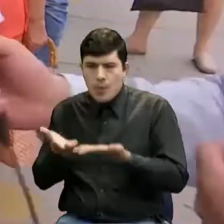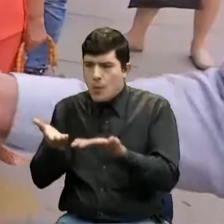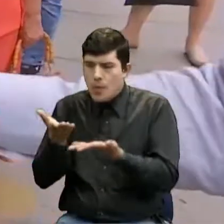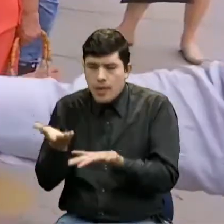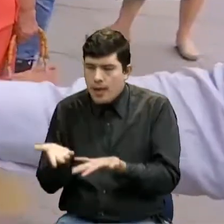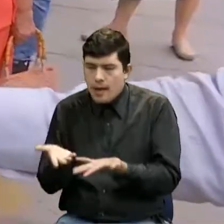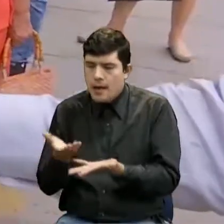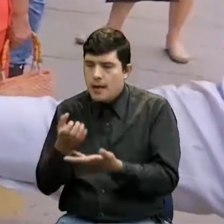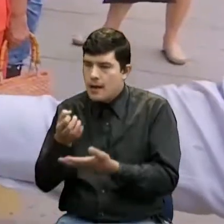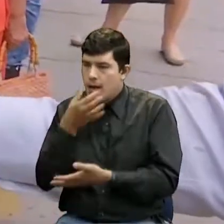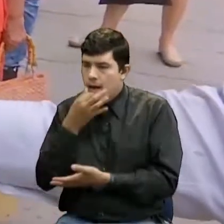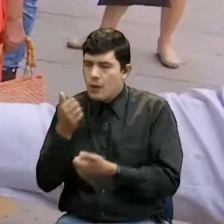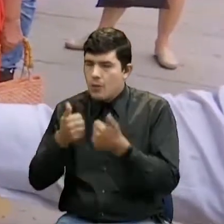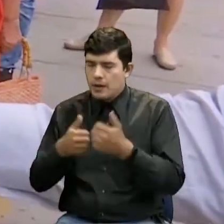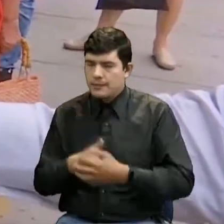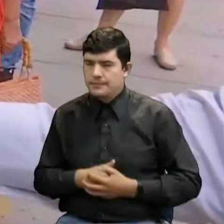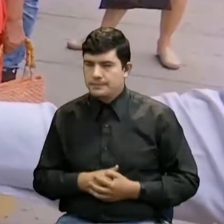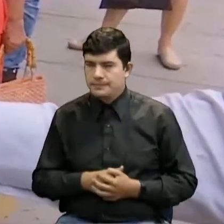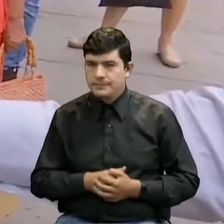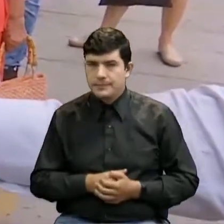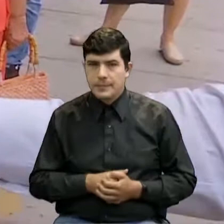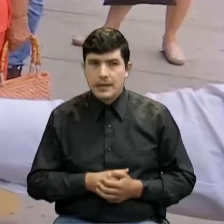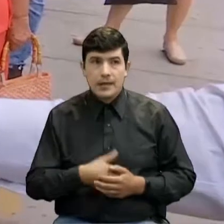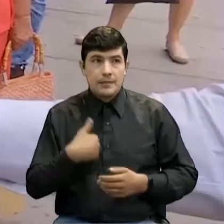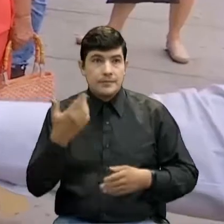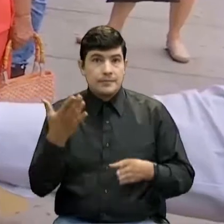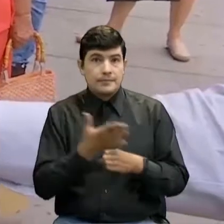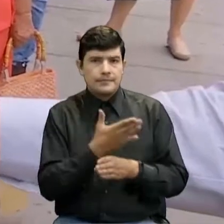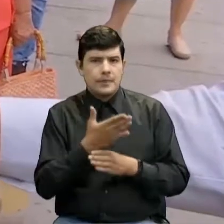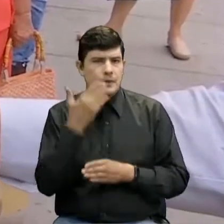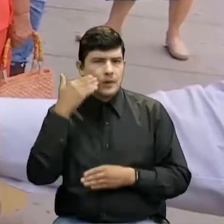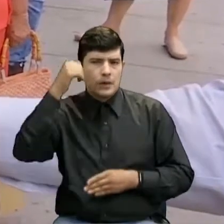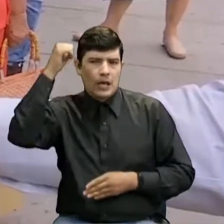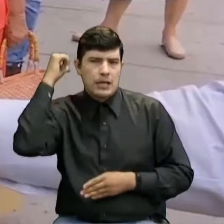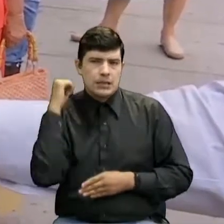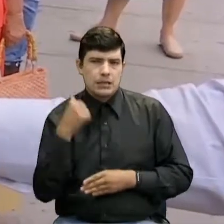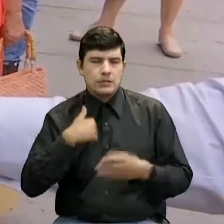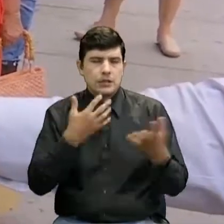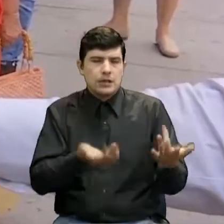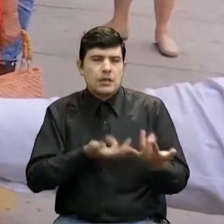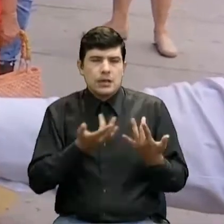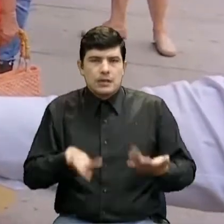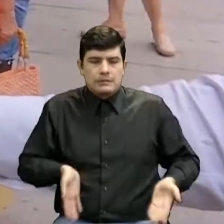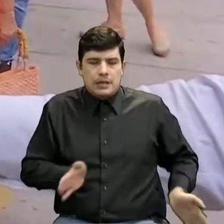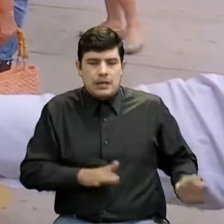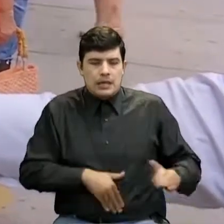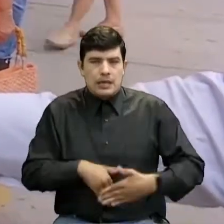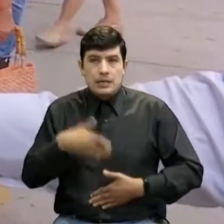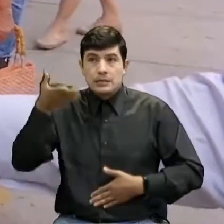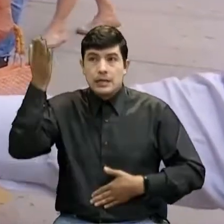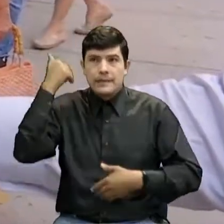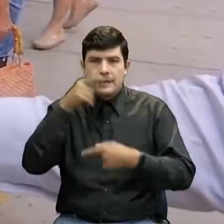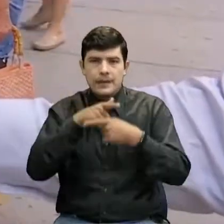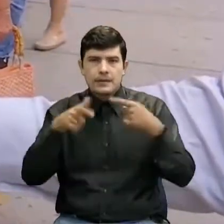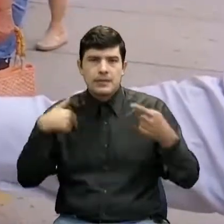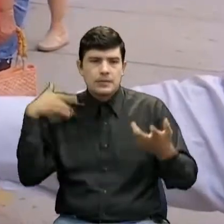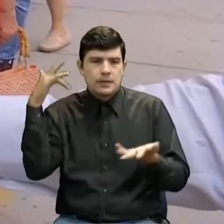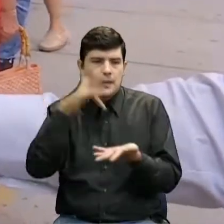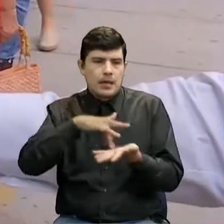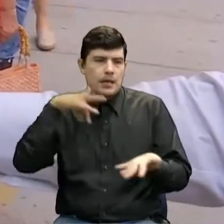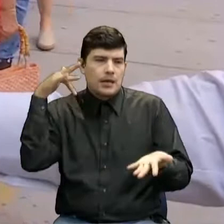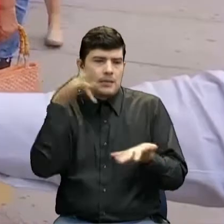sus problemas problemática es que desde ayer estoy esperando los pañales desde la semana pasada prácticamente de mi mamá